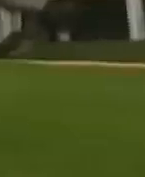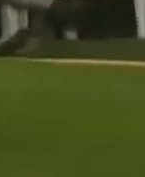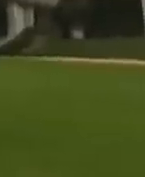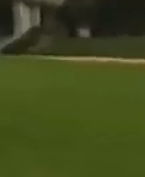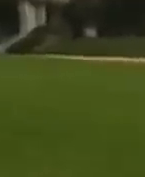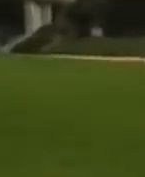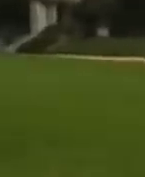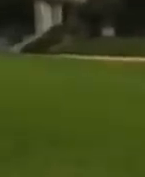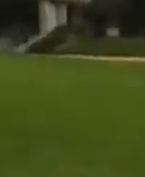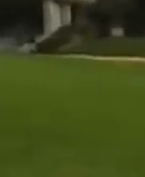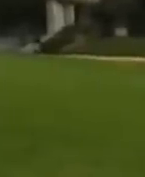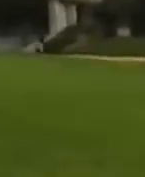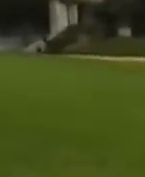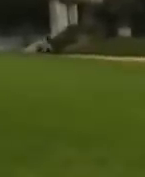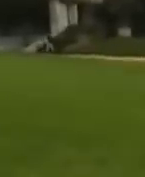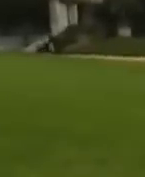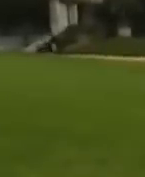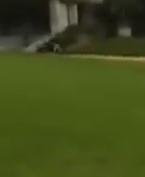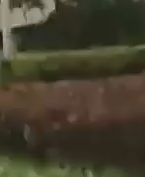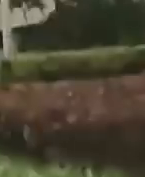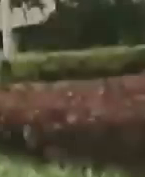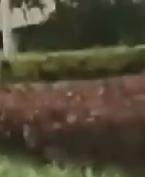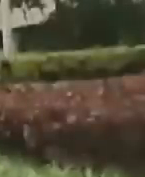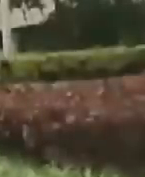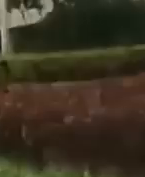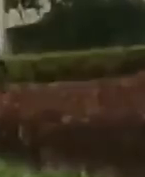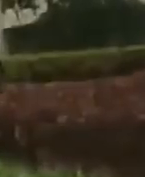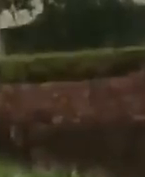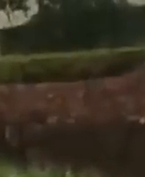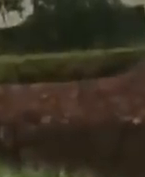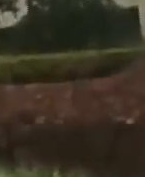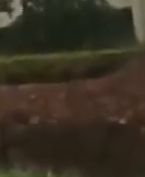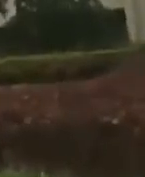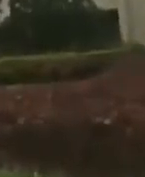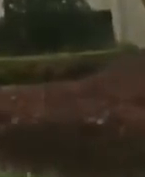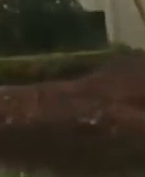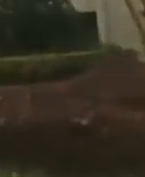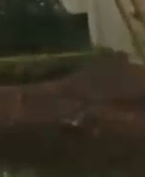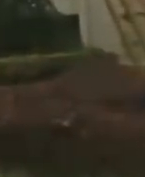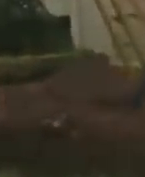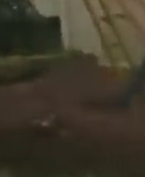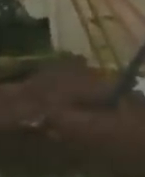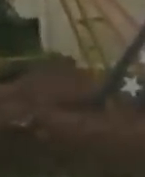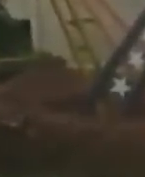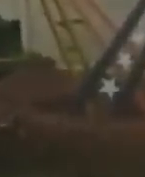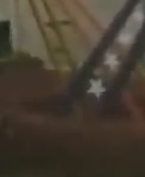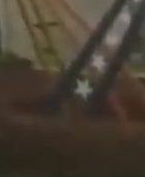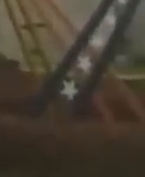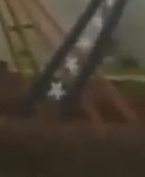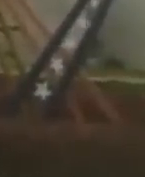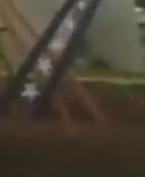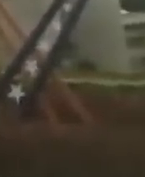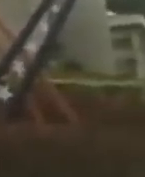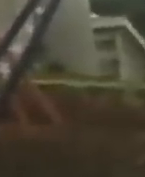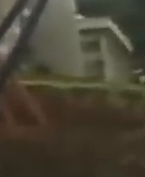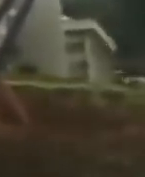Presidente Constitucional de la República Bolivariana de Venezuela, comandante en jefe de la Fuerza Armada Nacional